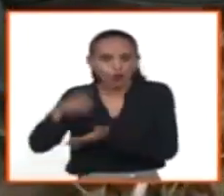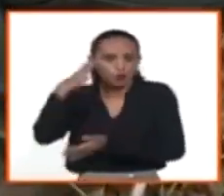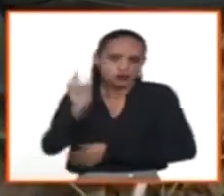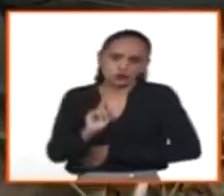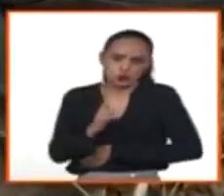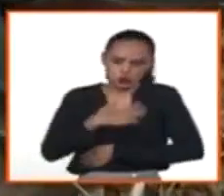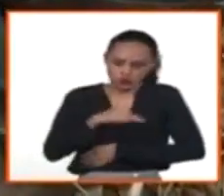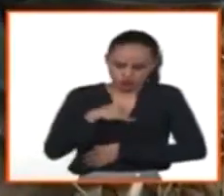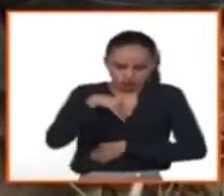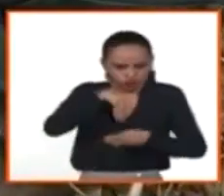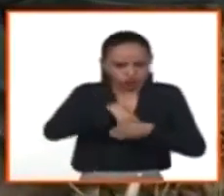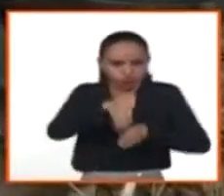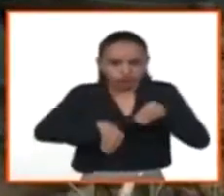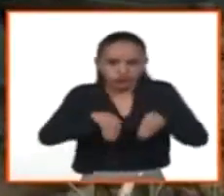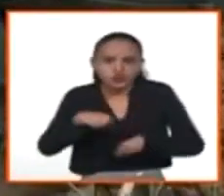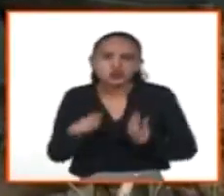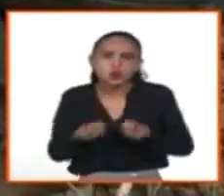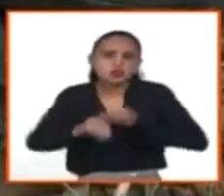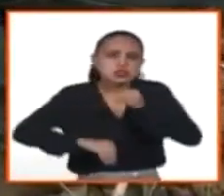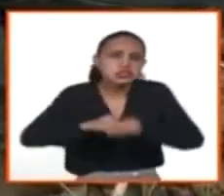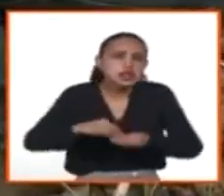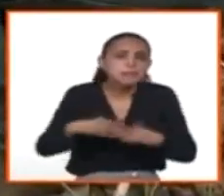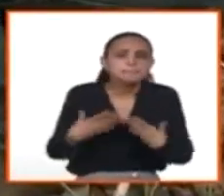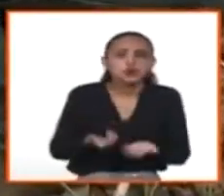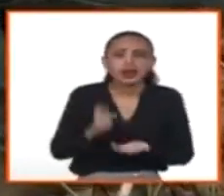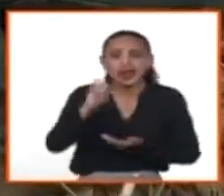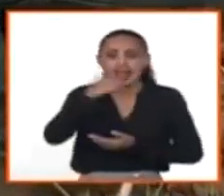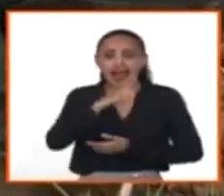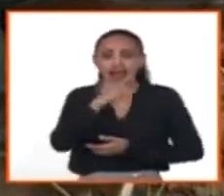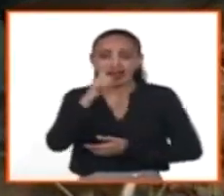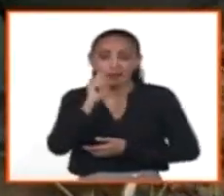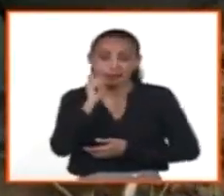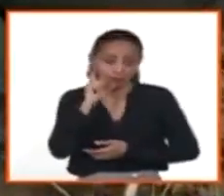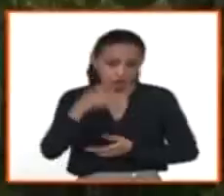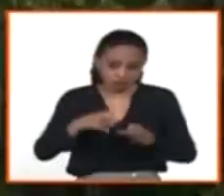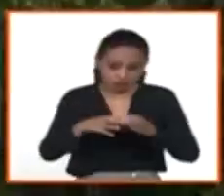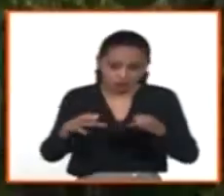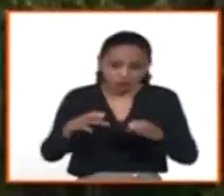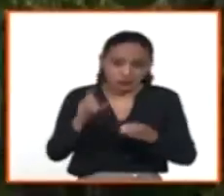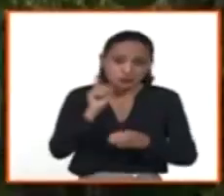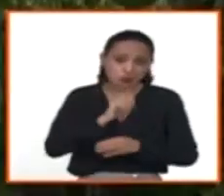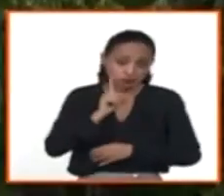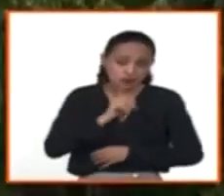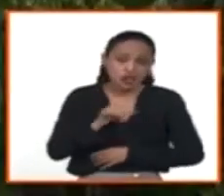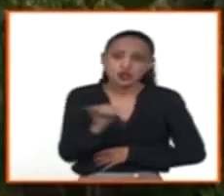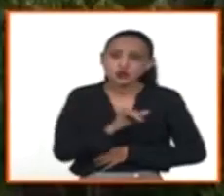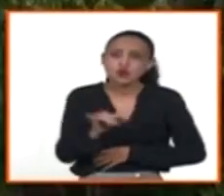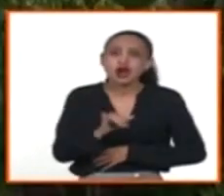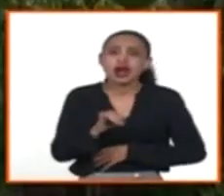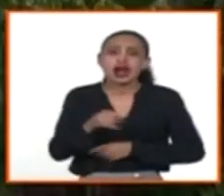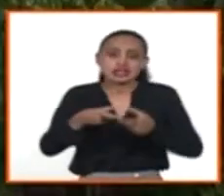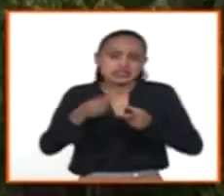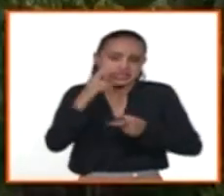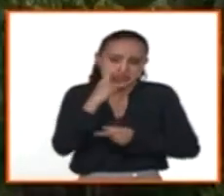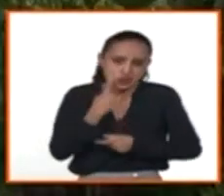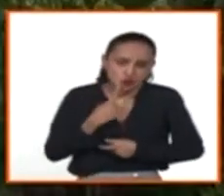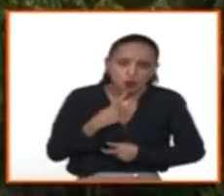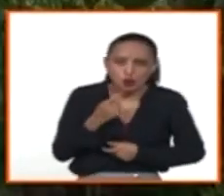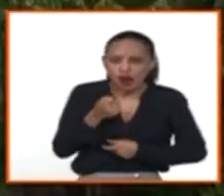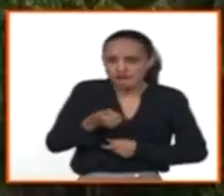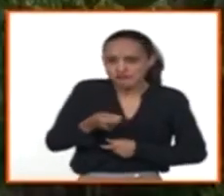siembro calabaza, cilantro, cebolla, frijol